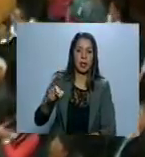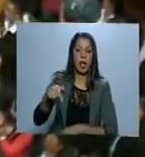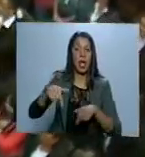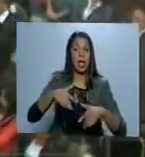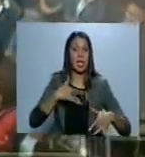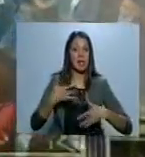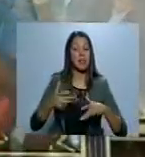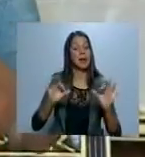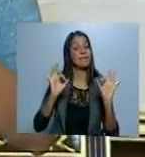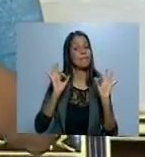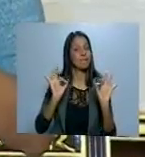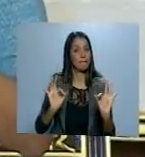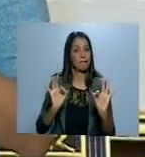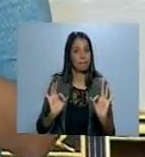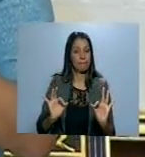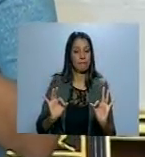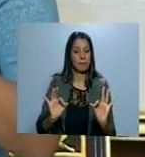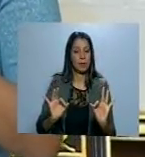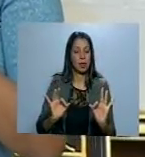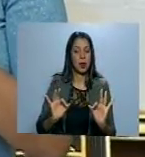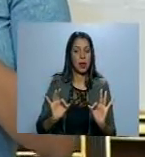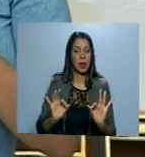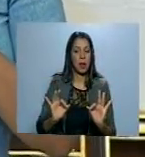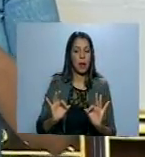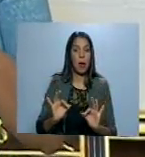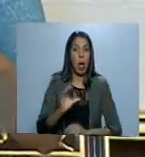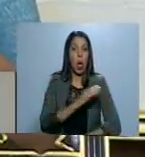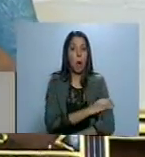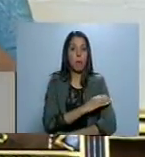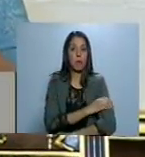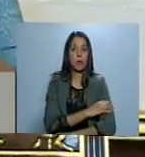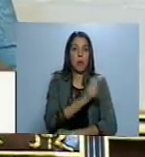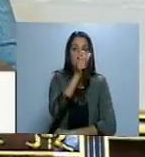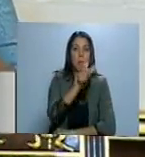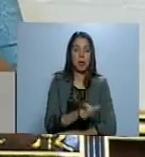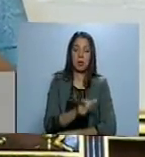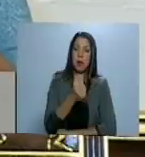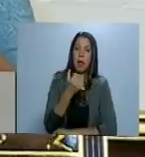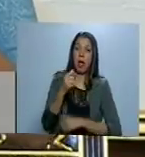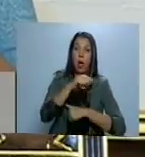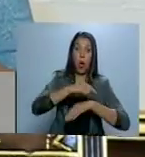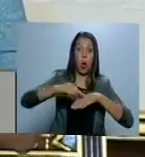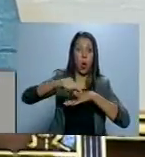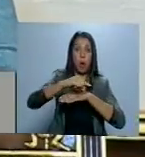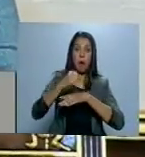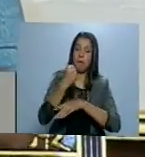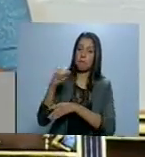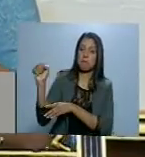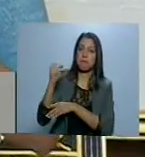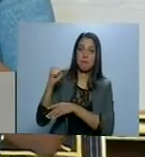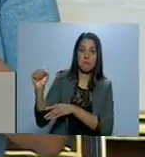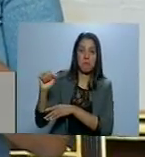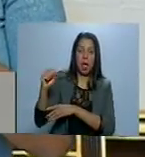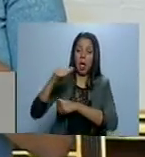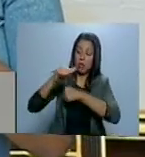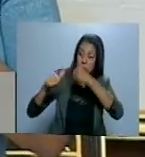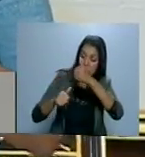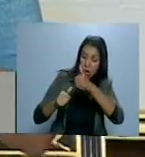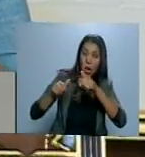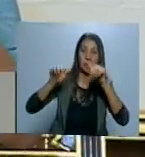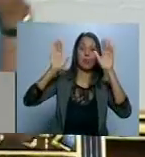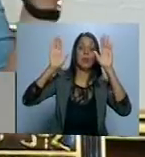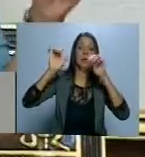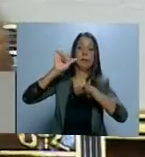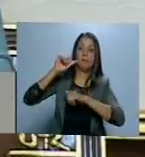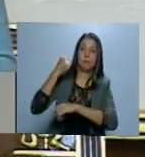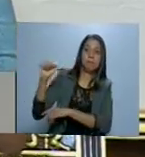significativo. Quienes se opusieron a reconocer y a subordinarse ante el poder constituyente originario